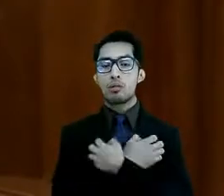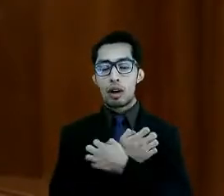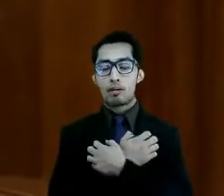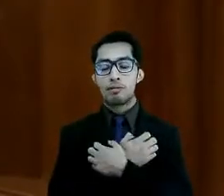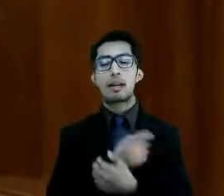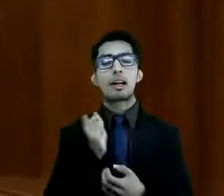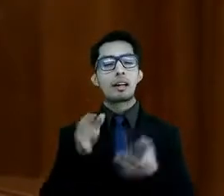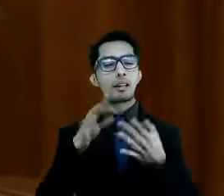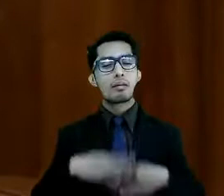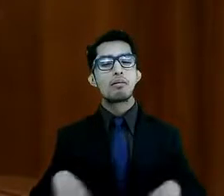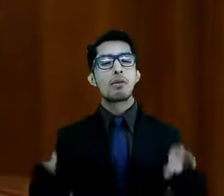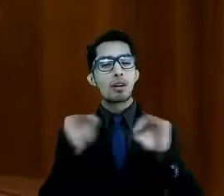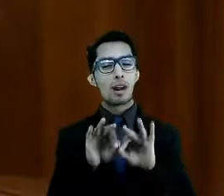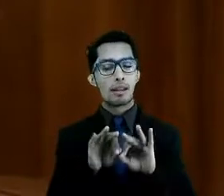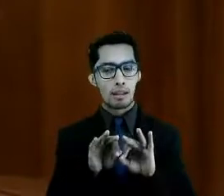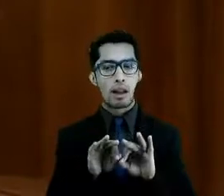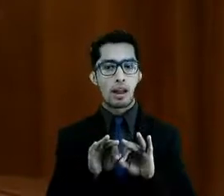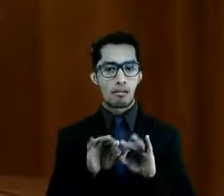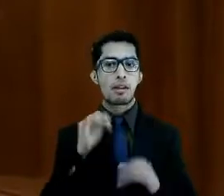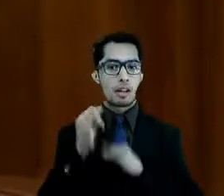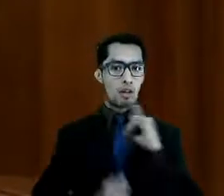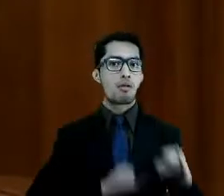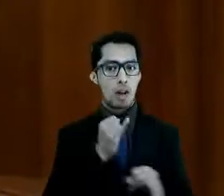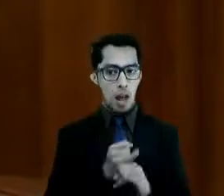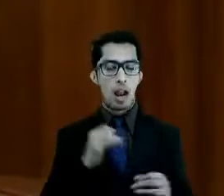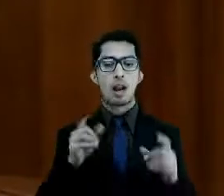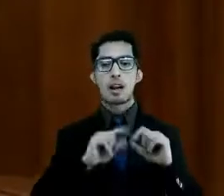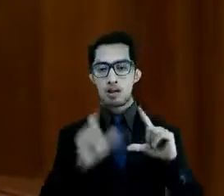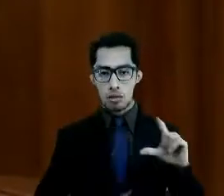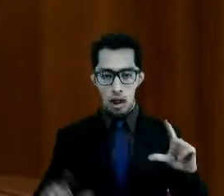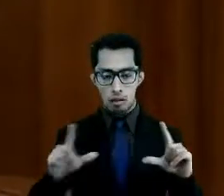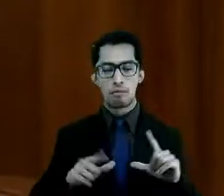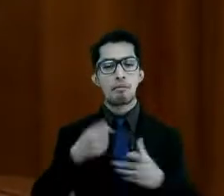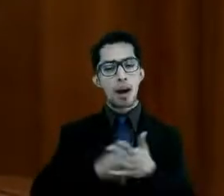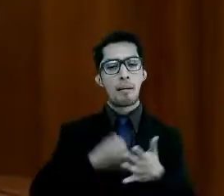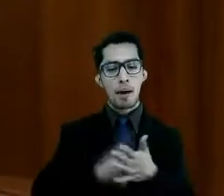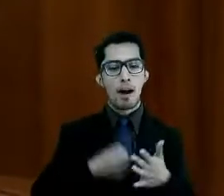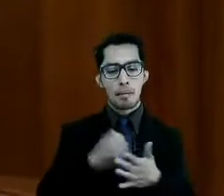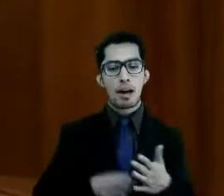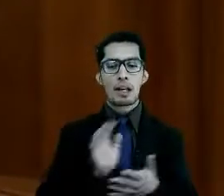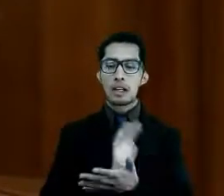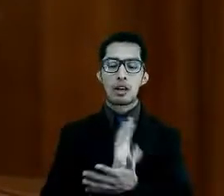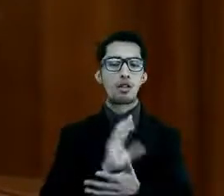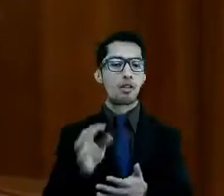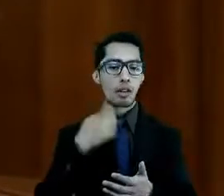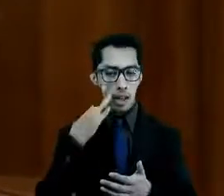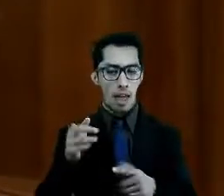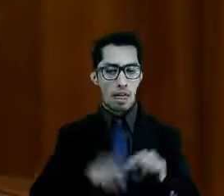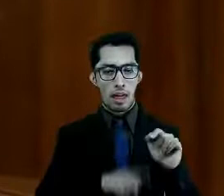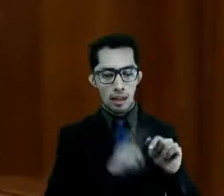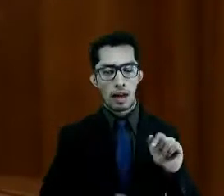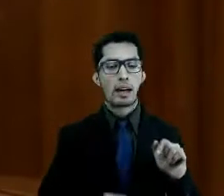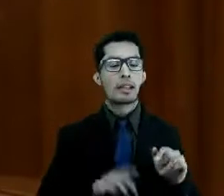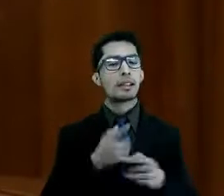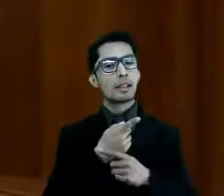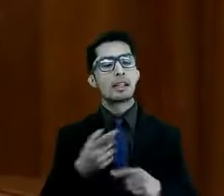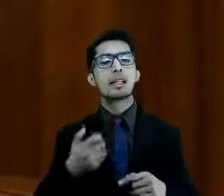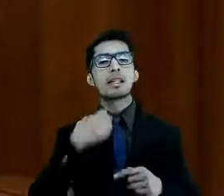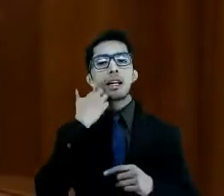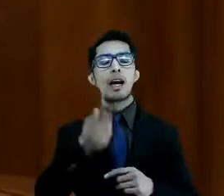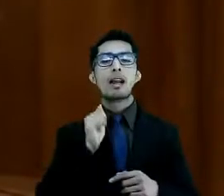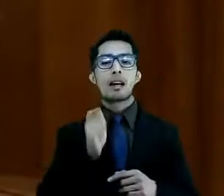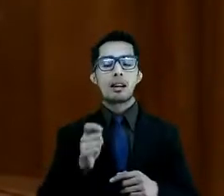eje fundamental a nivel internacional y nacional en la lucha contra las discriminaciones y busca que se